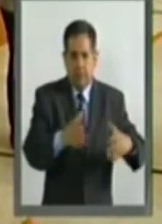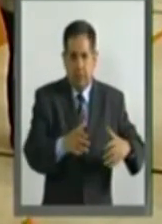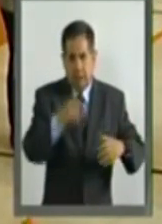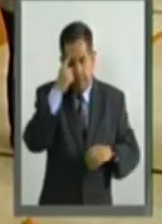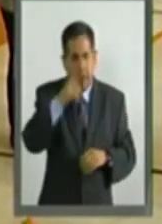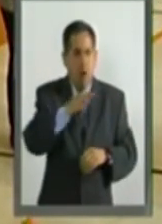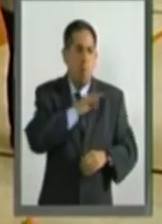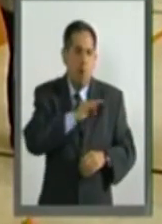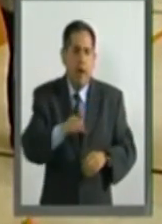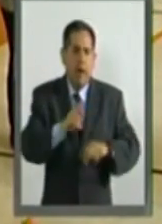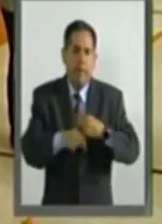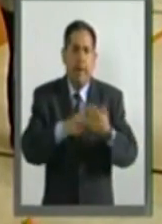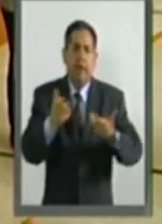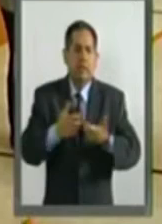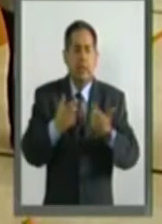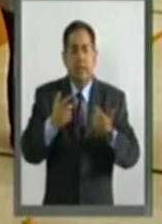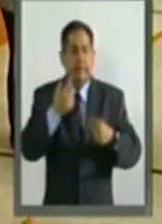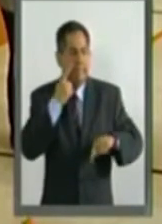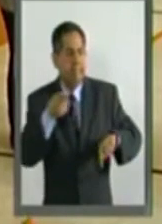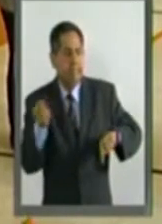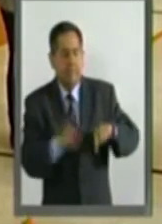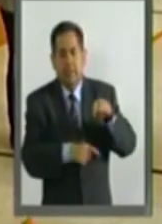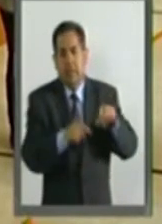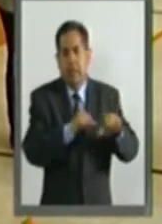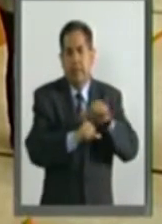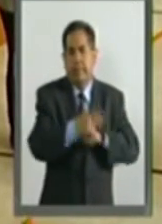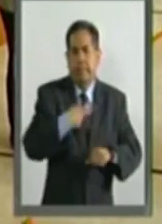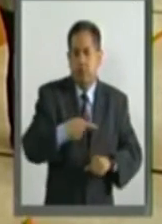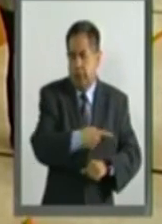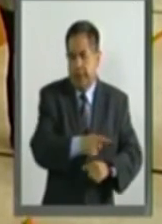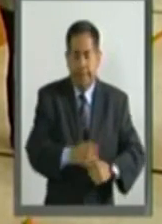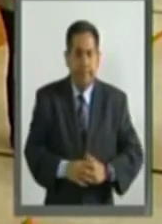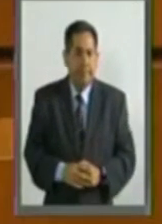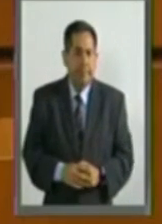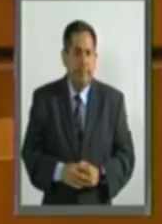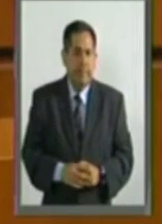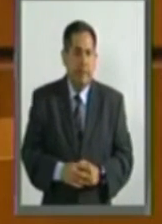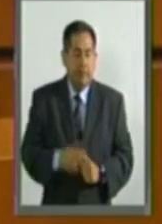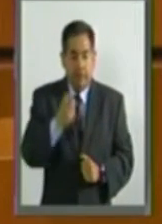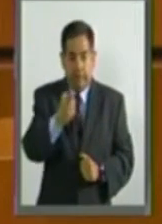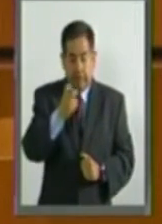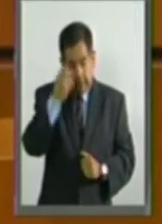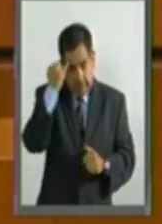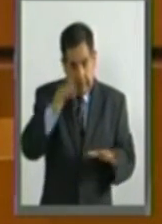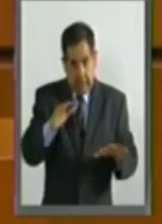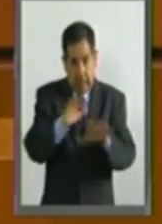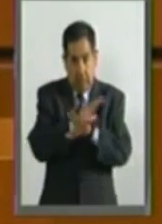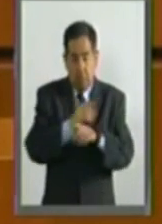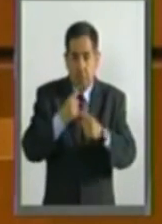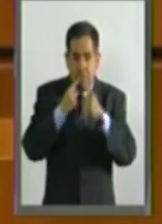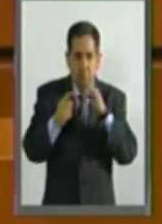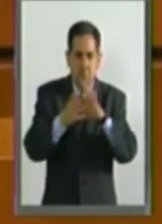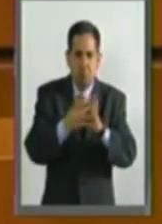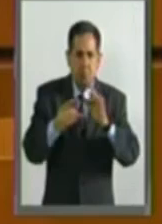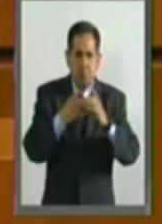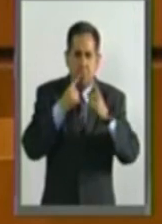que se pueda hacer la remoción de los mismos. Estas modificaciones